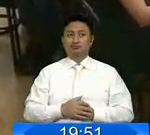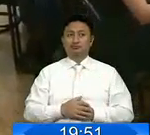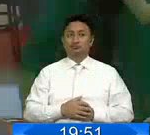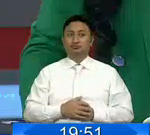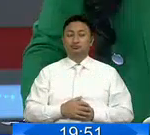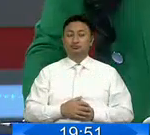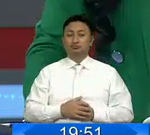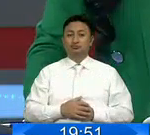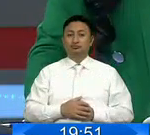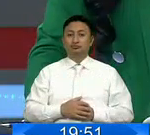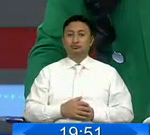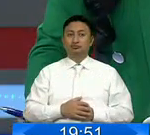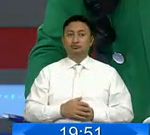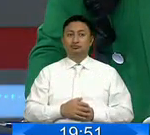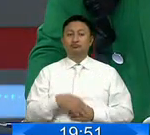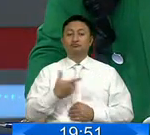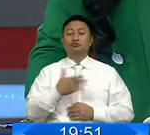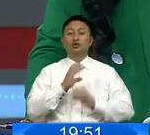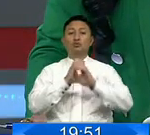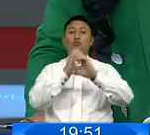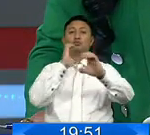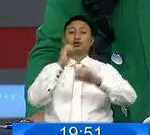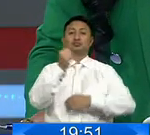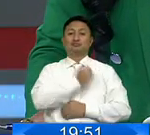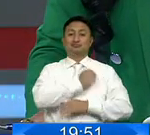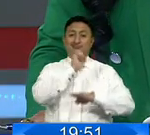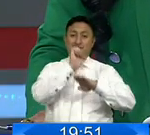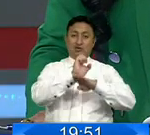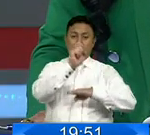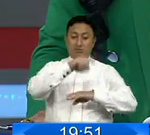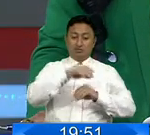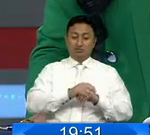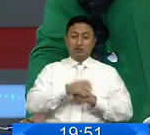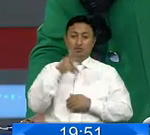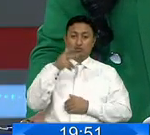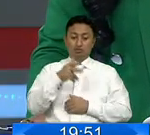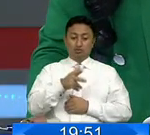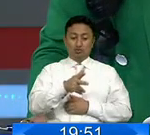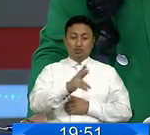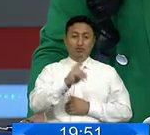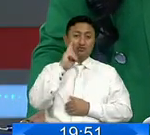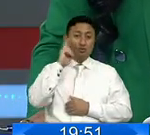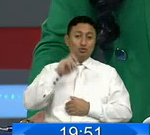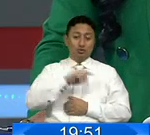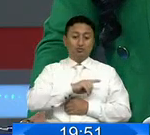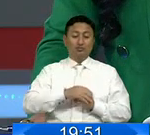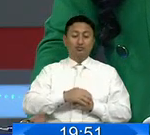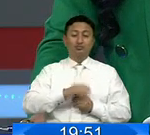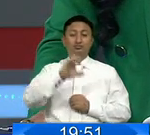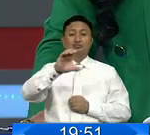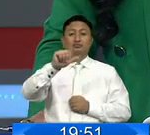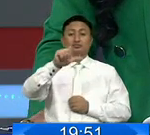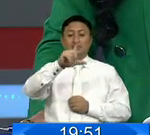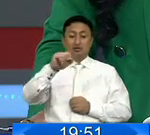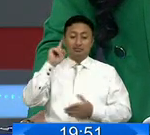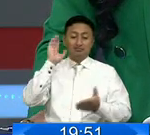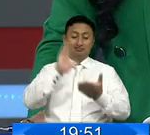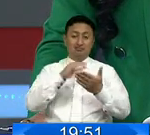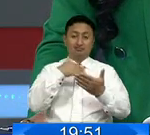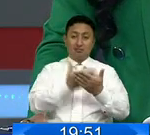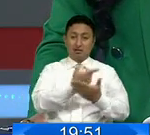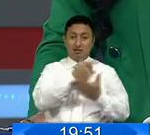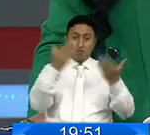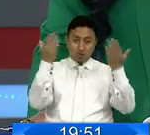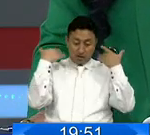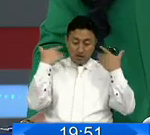Basante. Un bus de placas ecuatorianas que realizaba una ruta de turismo desde Cali a Guayaquil fue detenido con mercadería